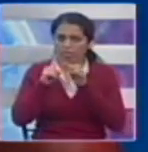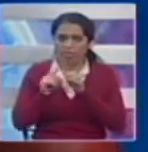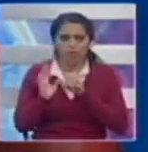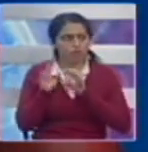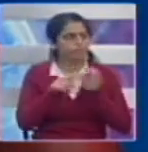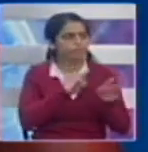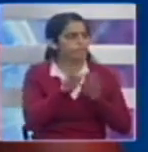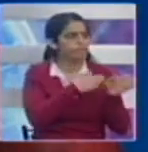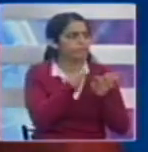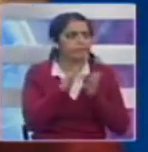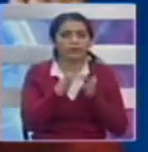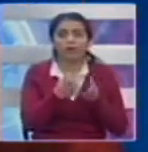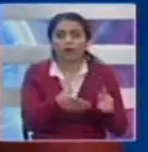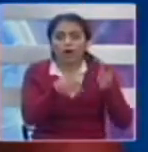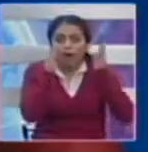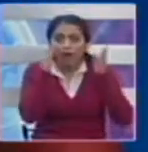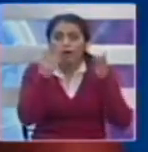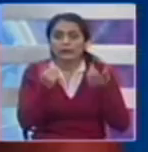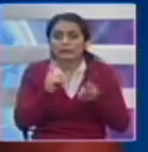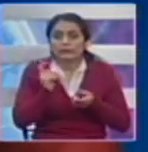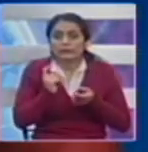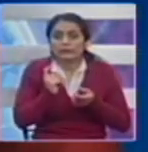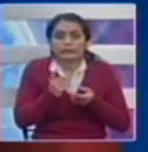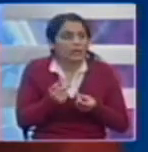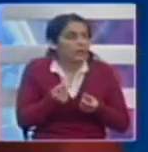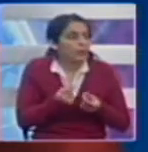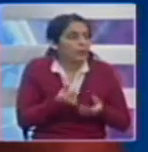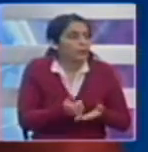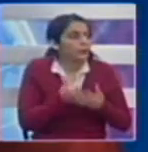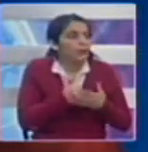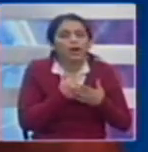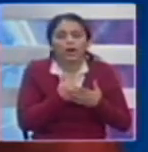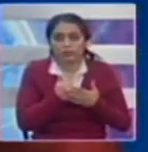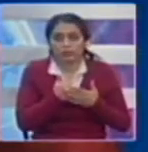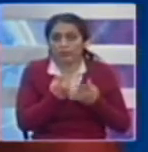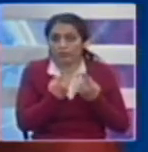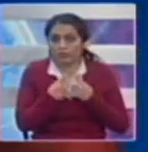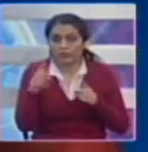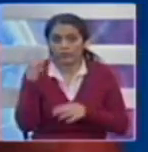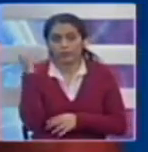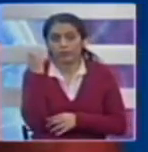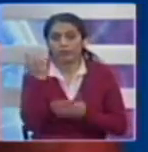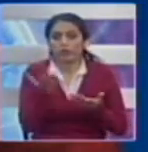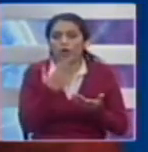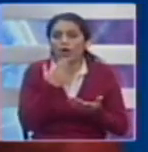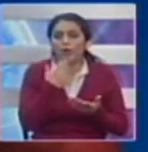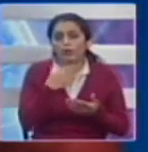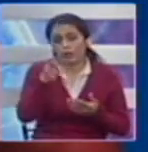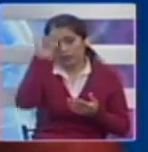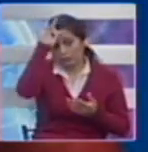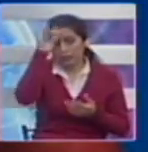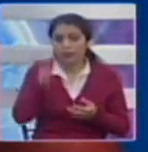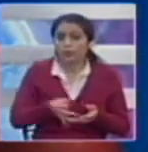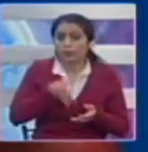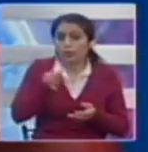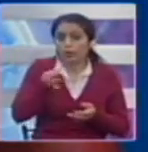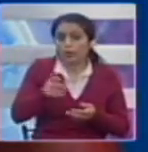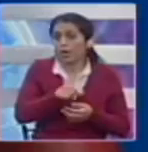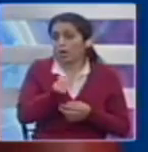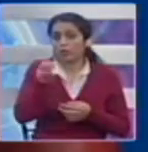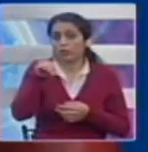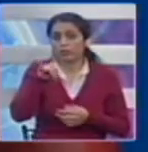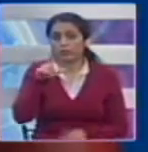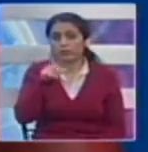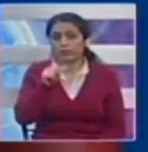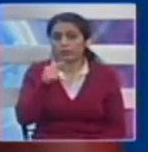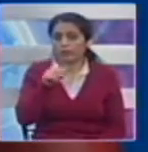para estas urgencias. Incluso también tenemos nuestros hospitales, como es el de Durán y el de Milagro, para el caso de